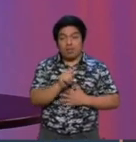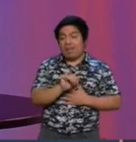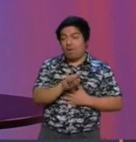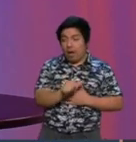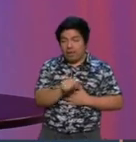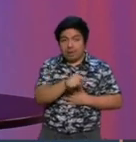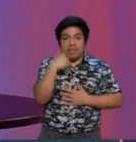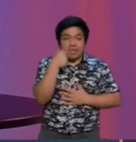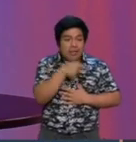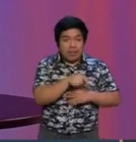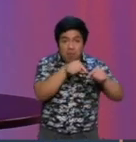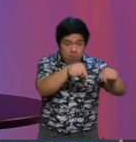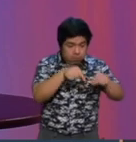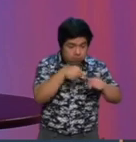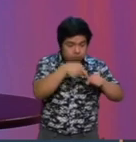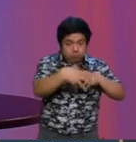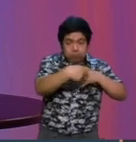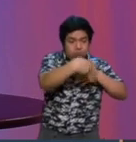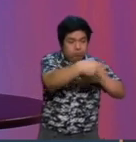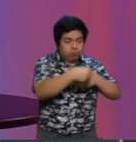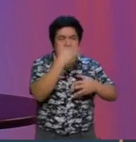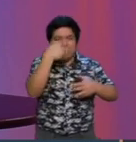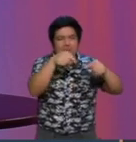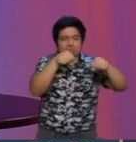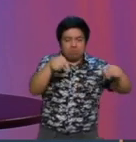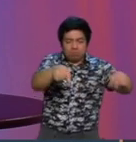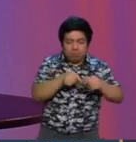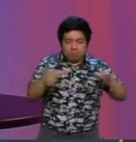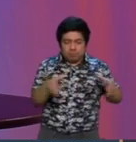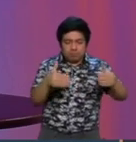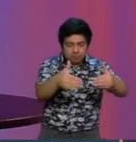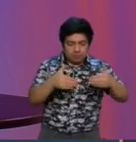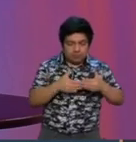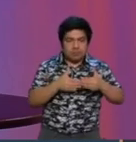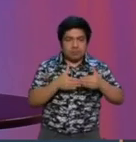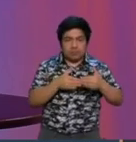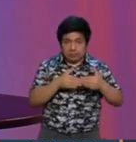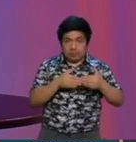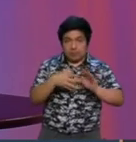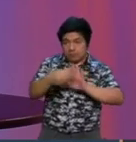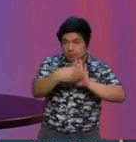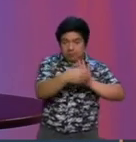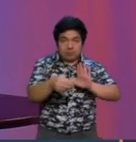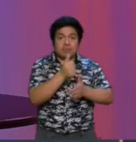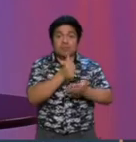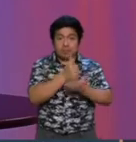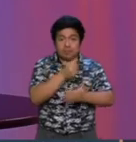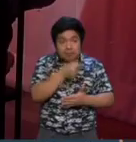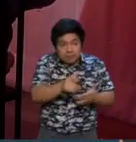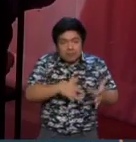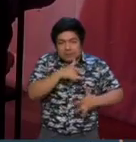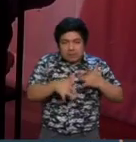quiere exportar este modelo llamado Blindar BJ, Blindar Benito Juárez, al resto de la ciudad para que podamos atender esta